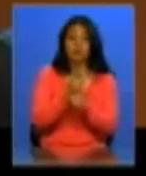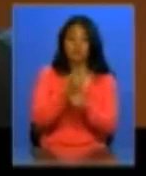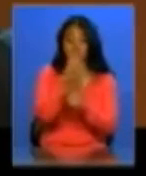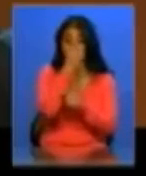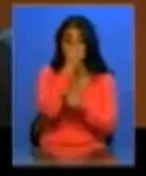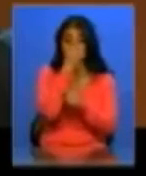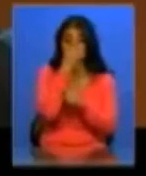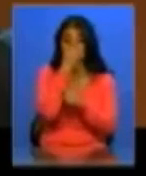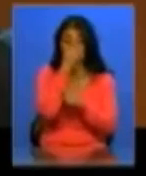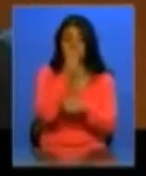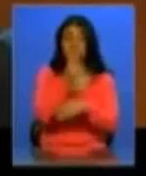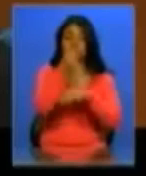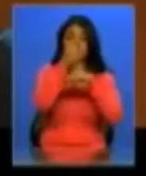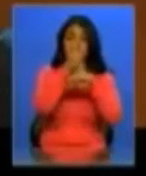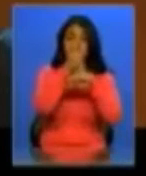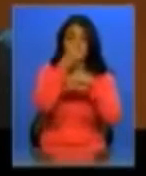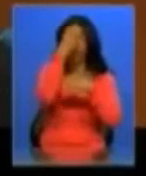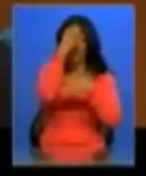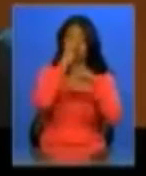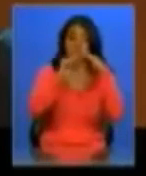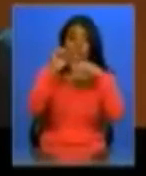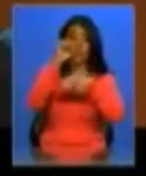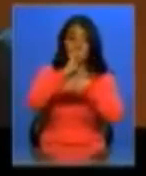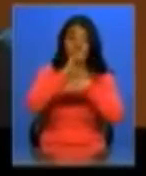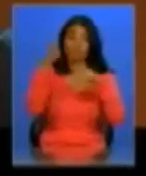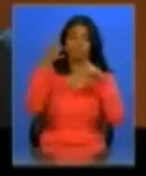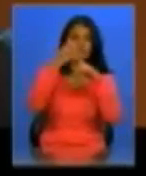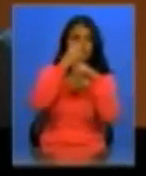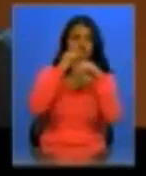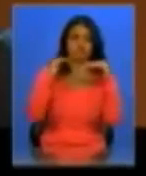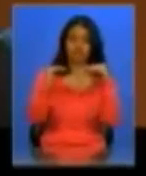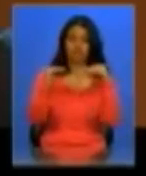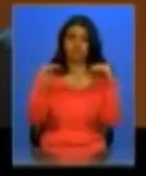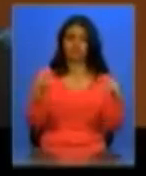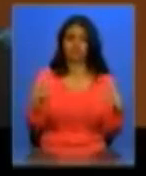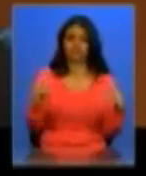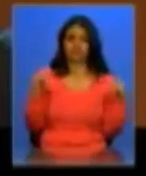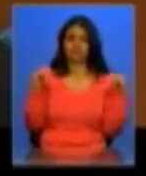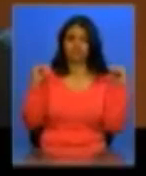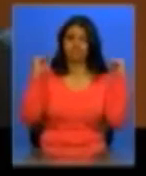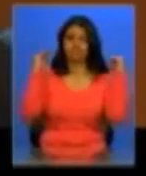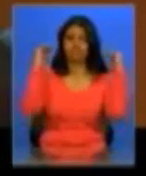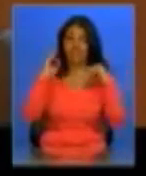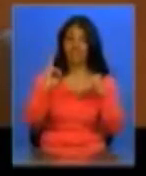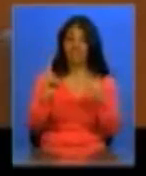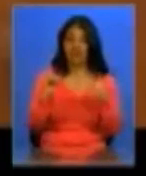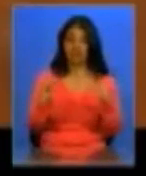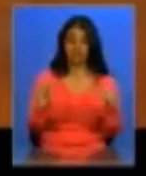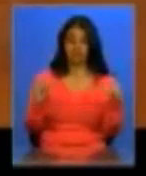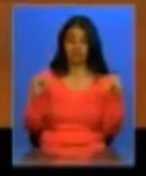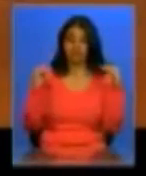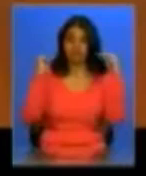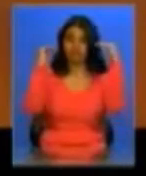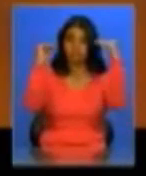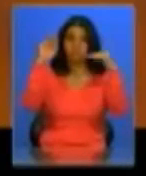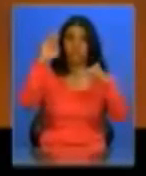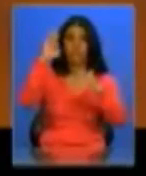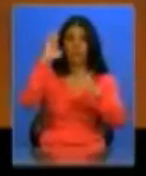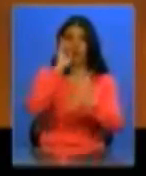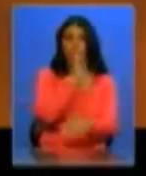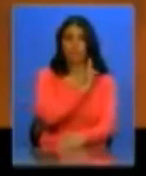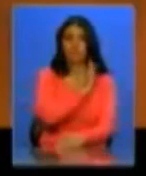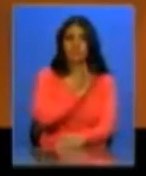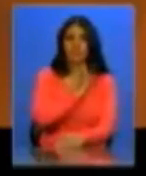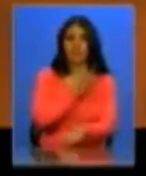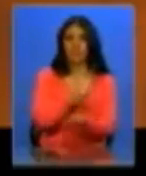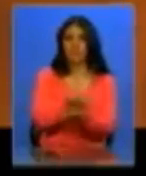asesoramiento de las autoridades de educación superior, alcanzamos la acreditación y el gran salto de la categoría D a la categoría B de nuestra Universidad Técnica